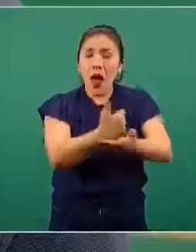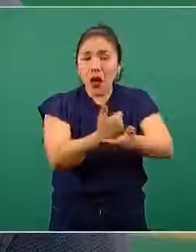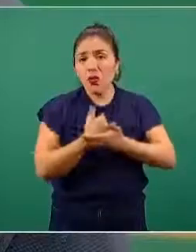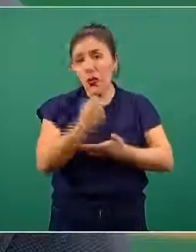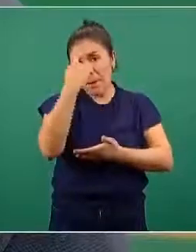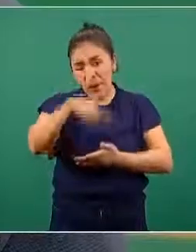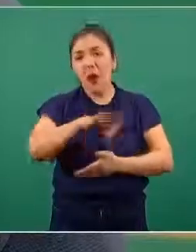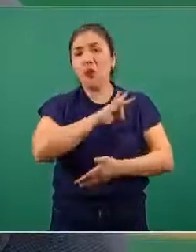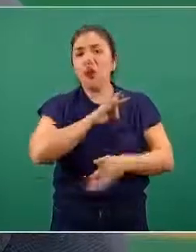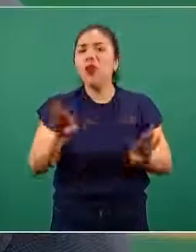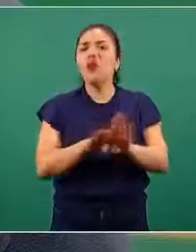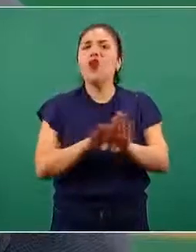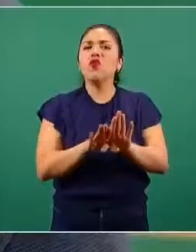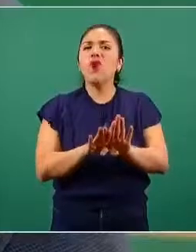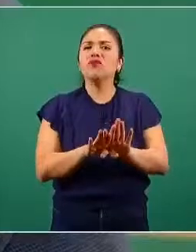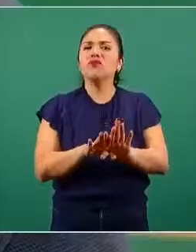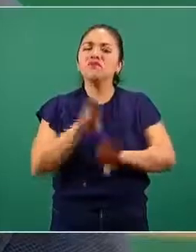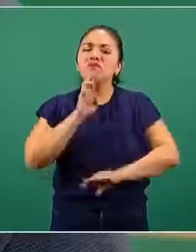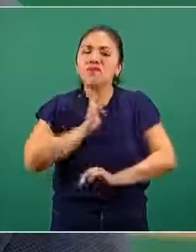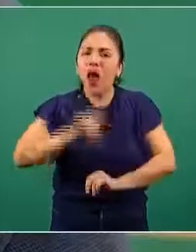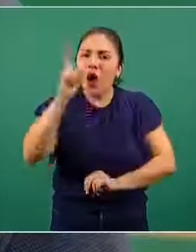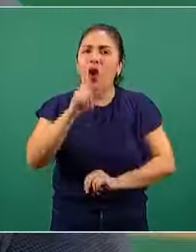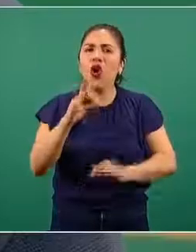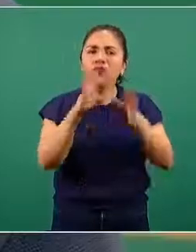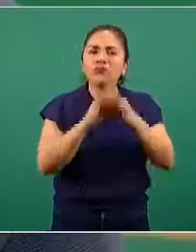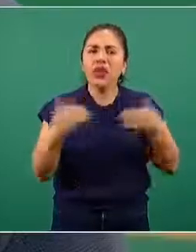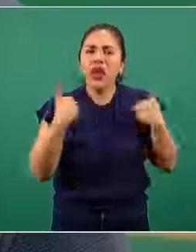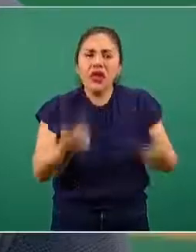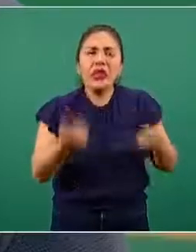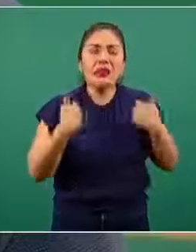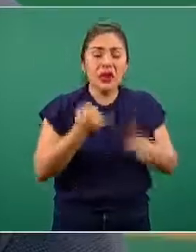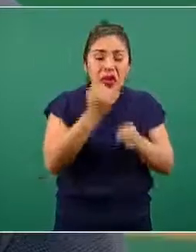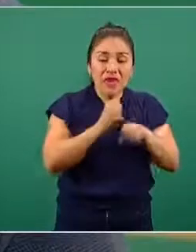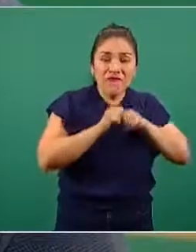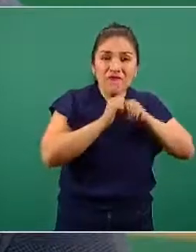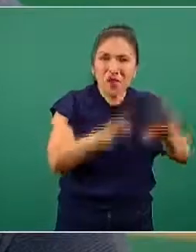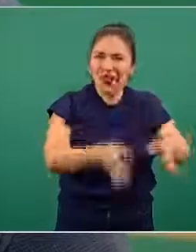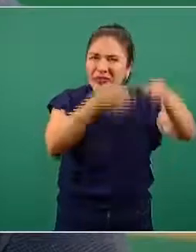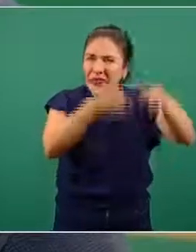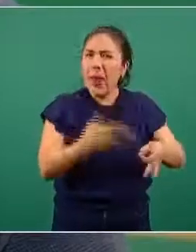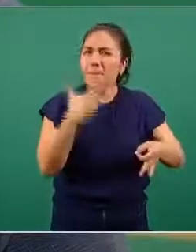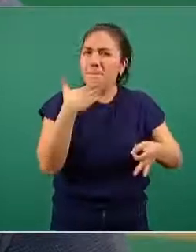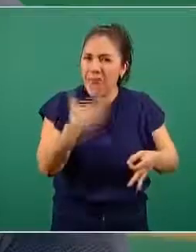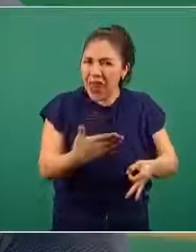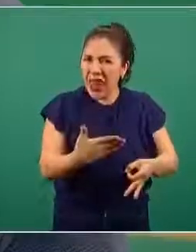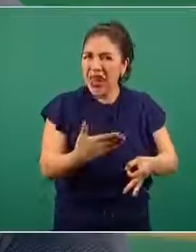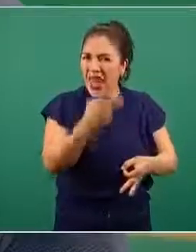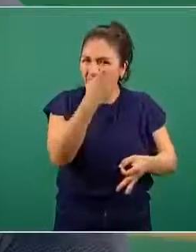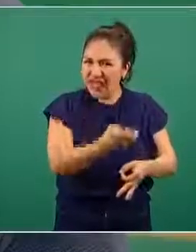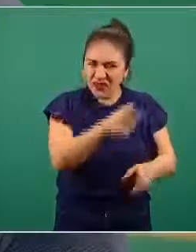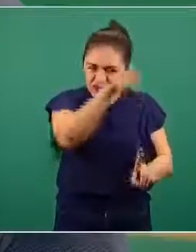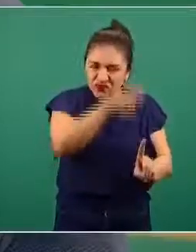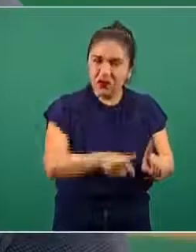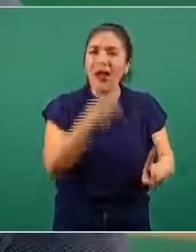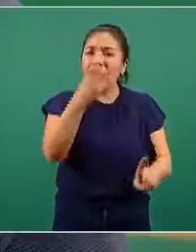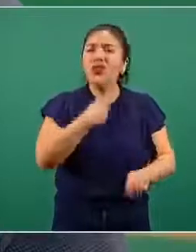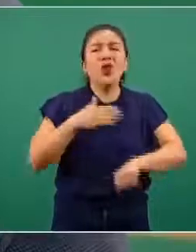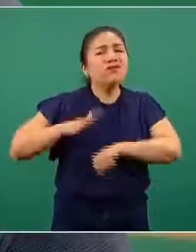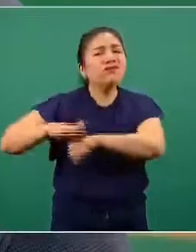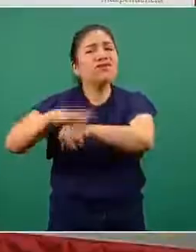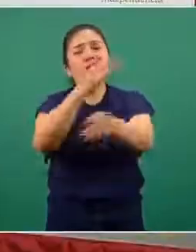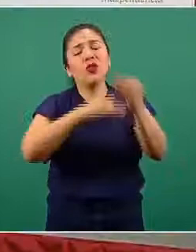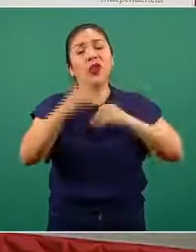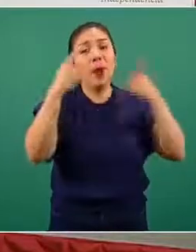poder dilucidar entre la información correcta, la información certera, y este es un llamado que tenemos que hacerle a toda la